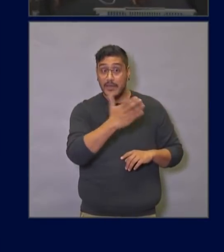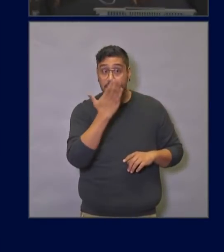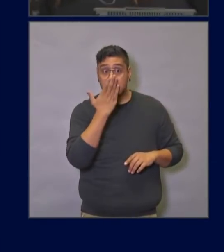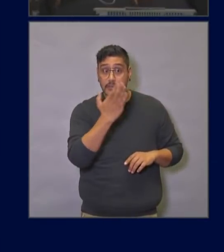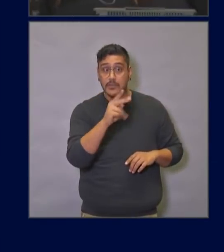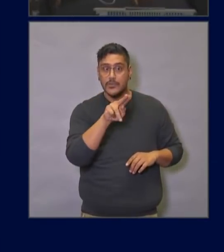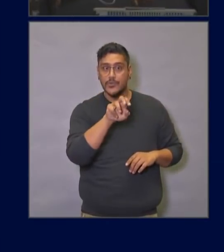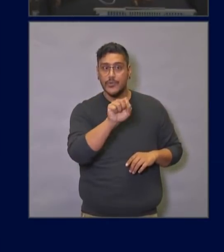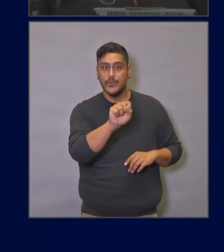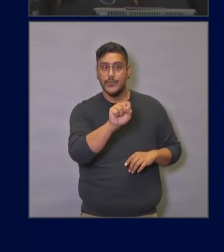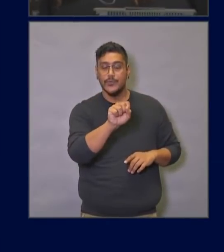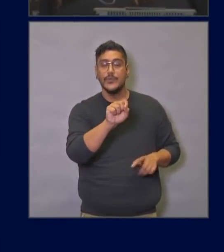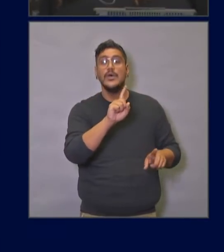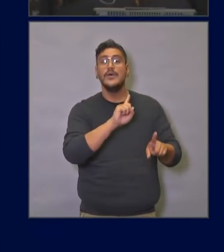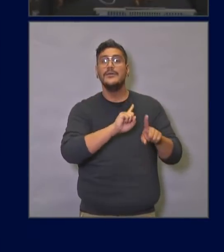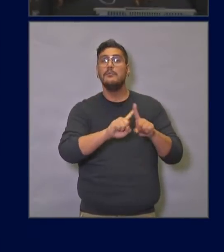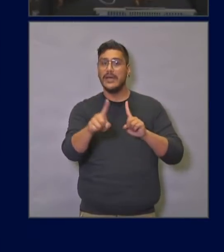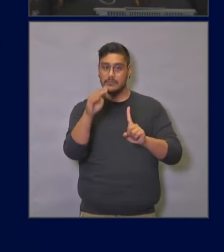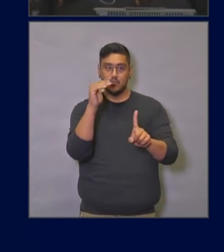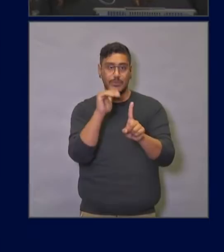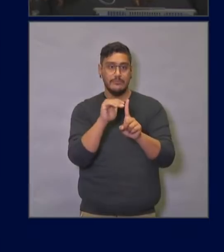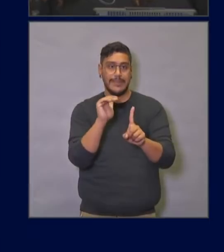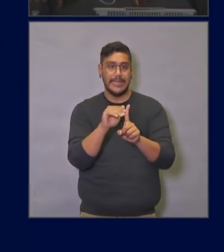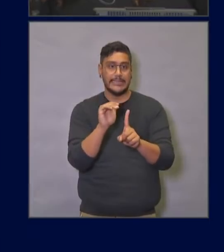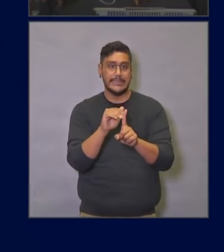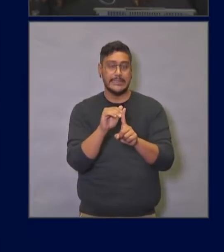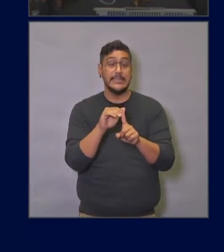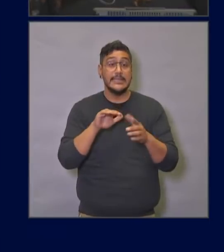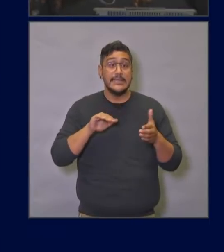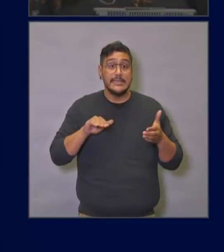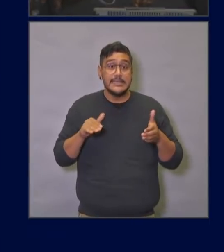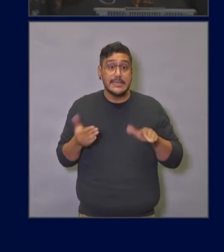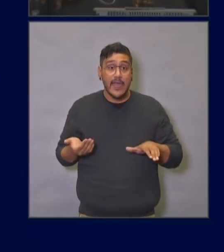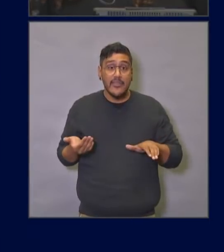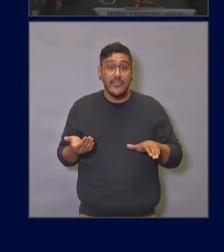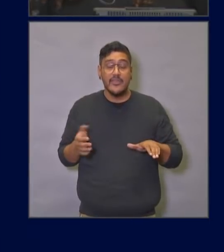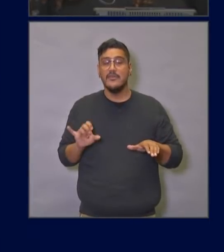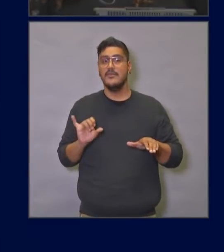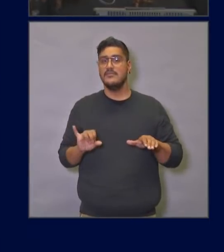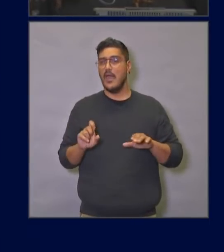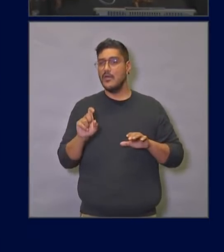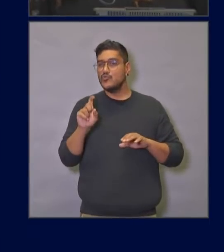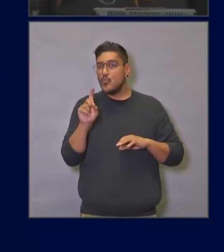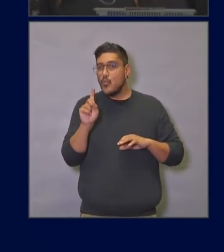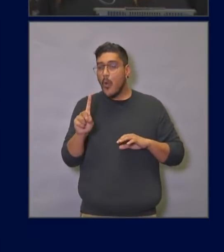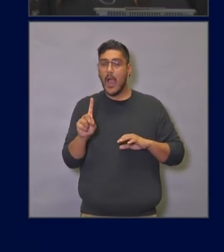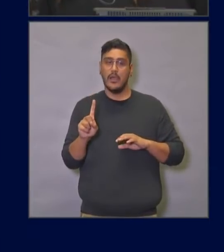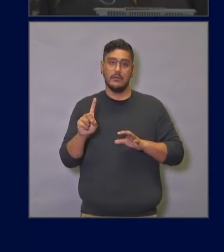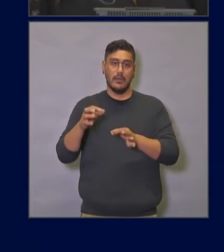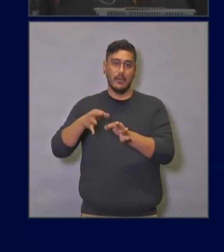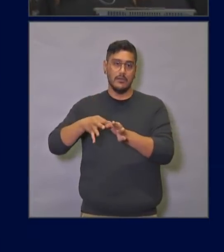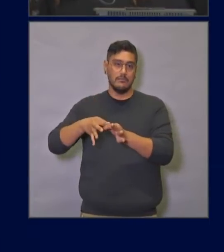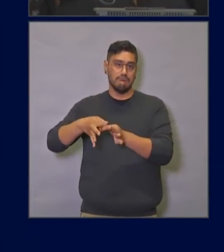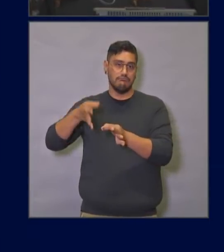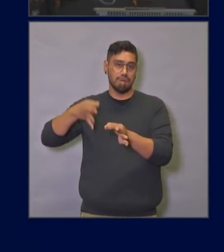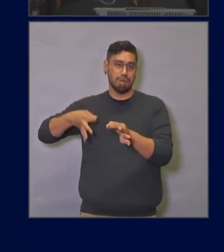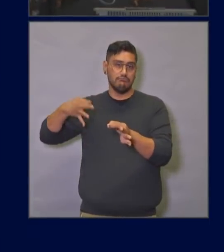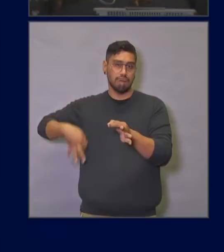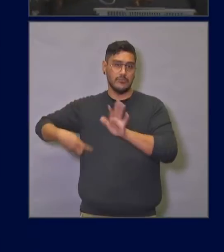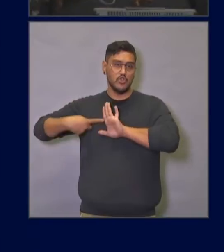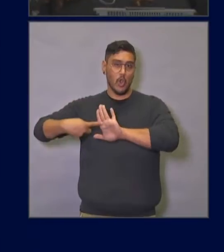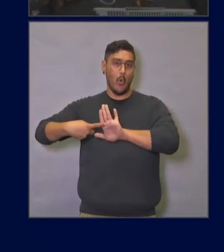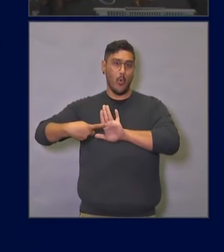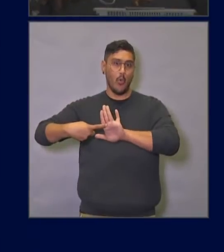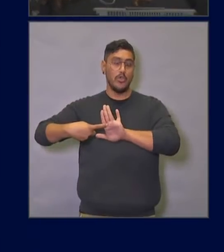positiva, pero necesitamos acordarles que los fallecimientos son un indicador rezagado y todavía nos preocupa